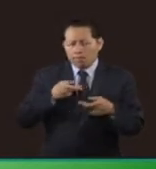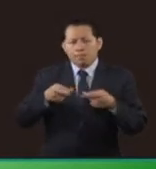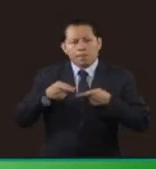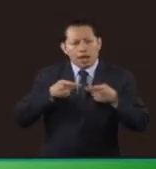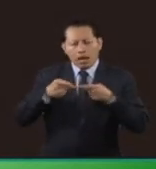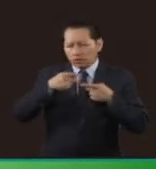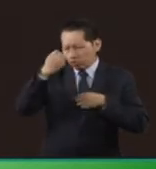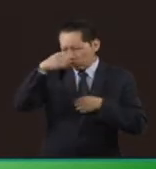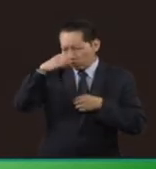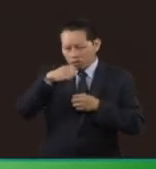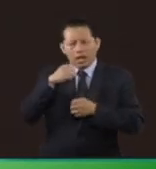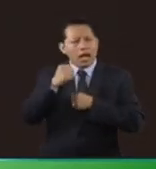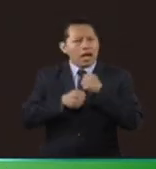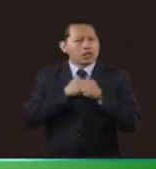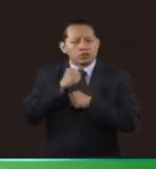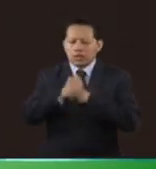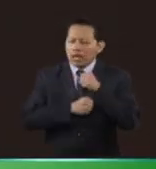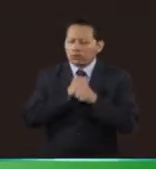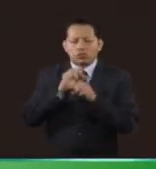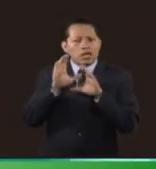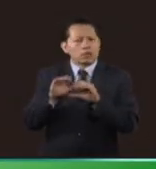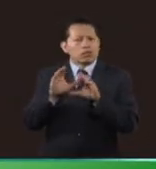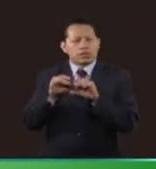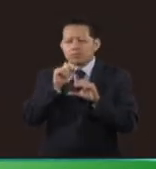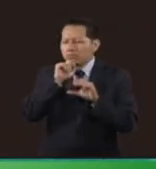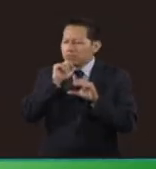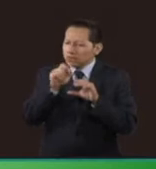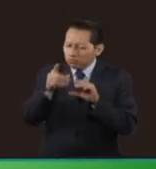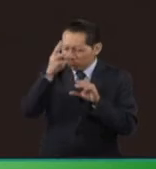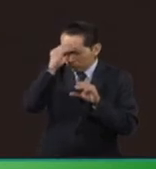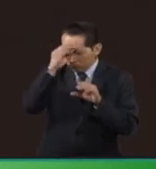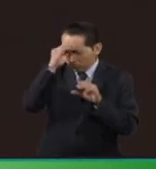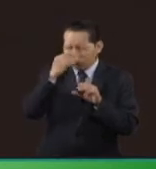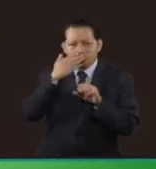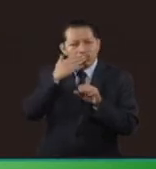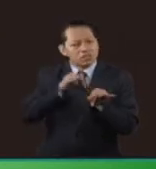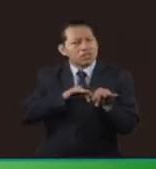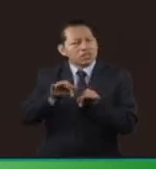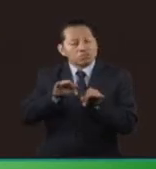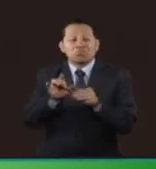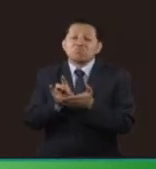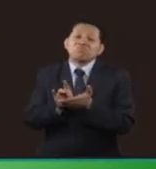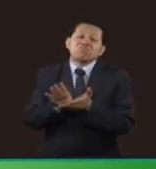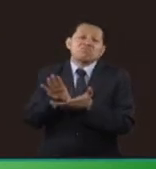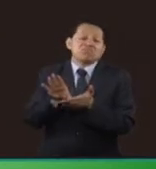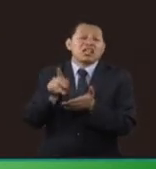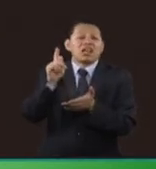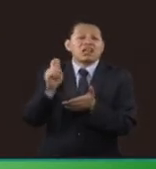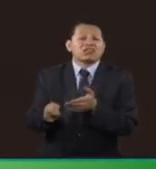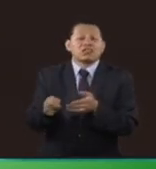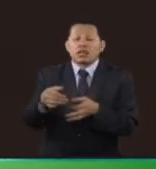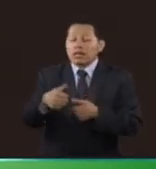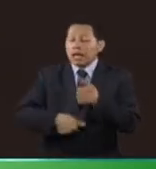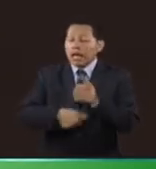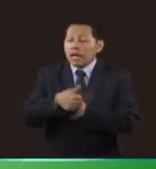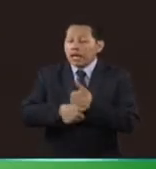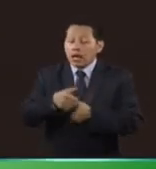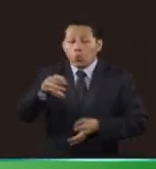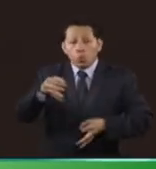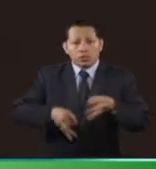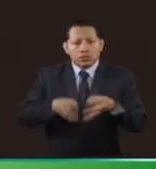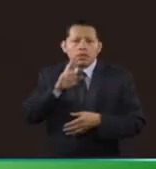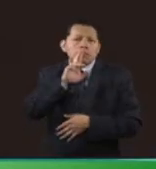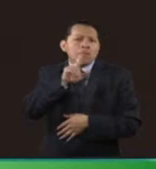de capacitación y labor jurisdiccional. La carrera judicial era el mejor mecanismo de